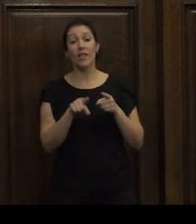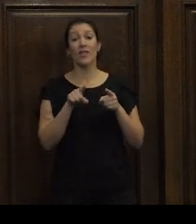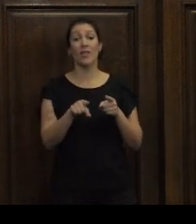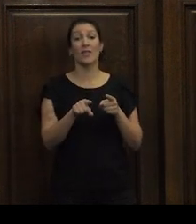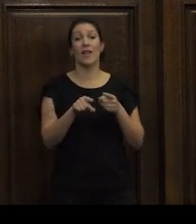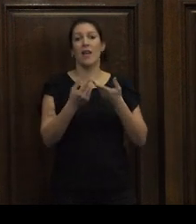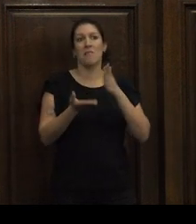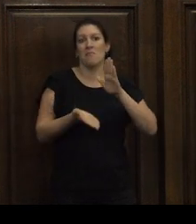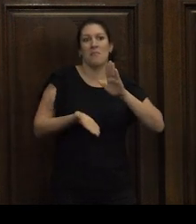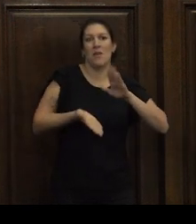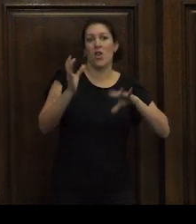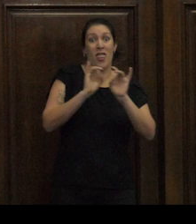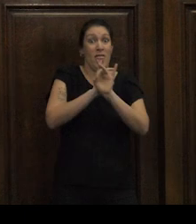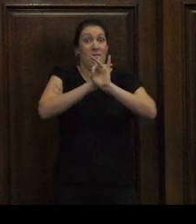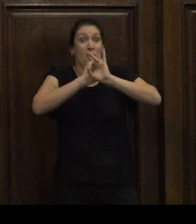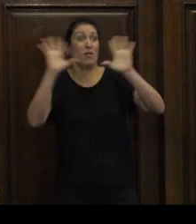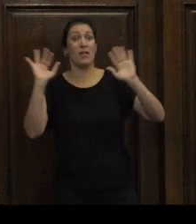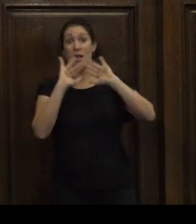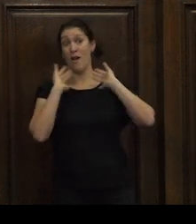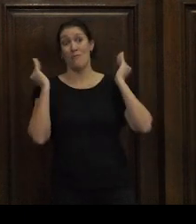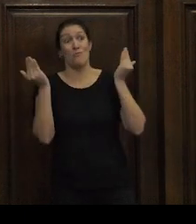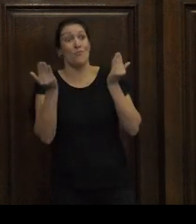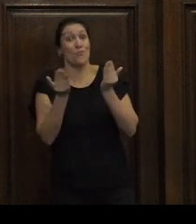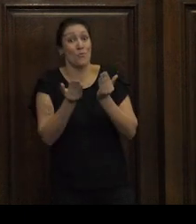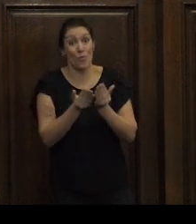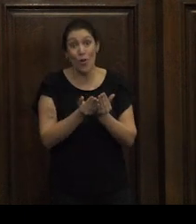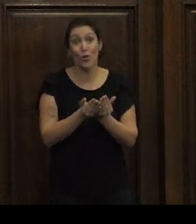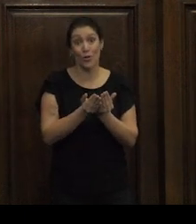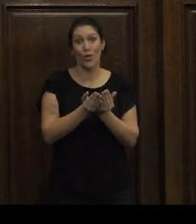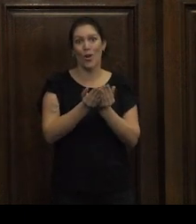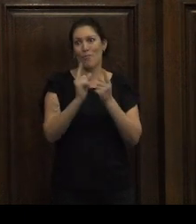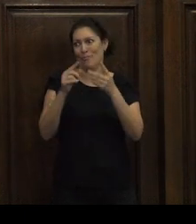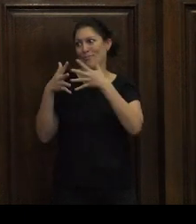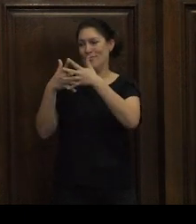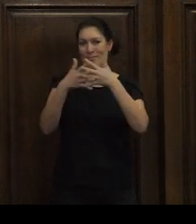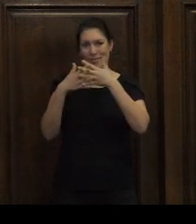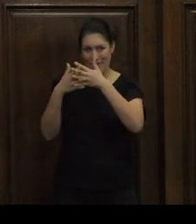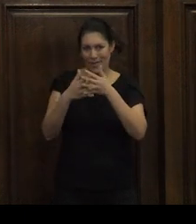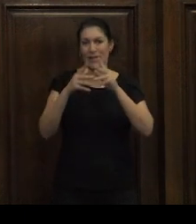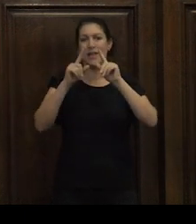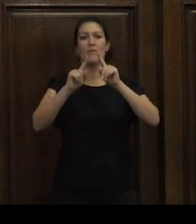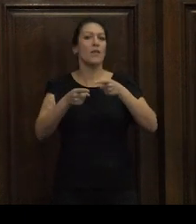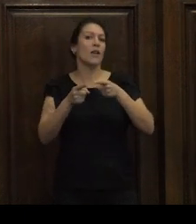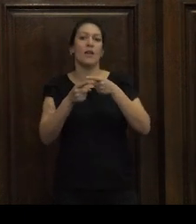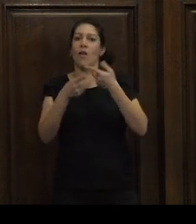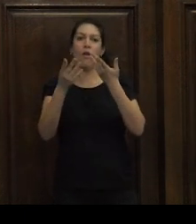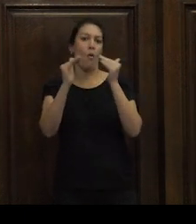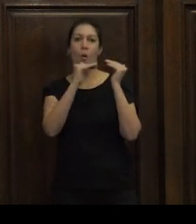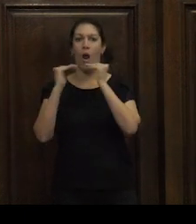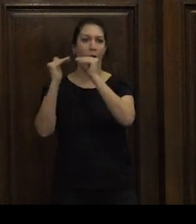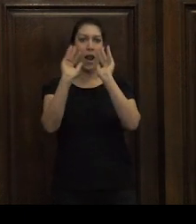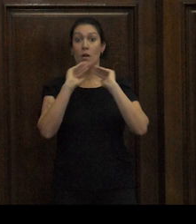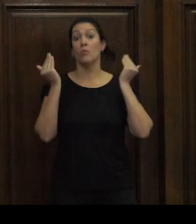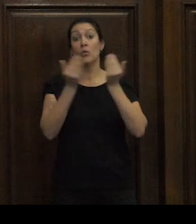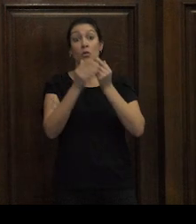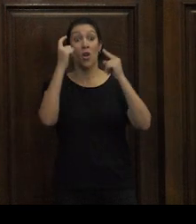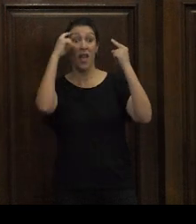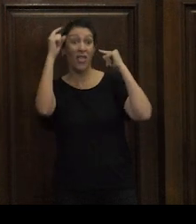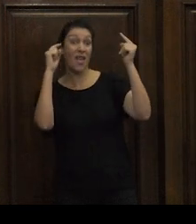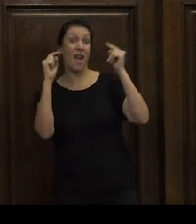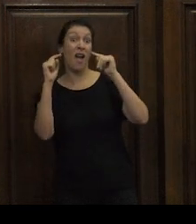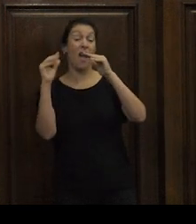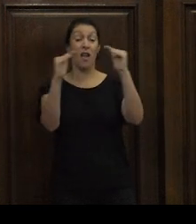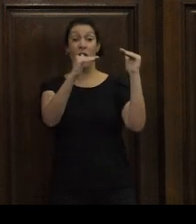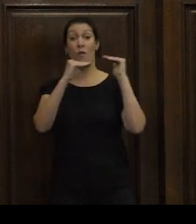Entonces, digamos que incluso en la mayor democracia del mundo, como le gusta o le gustaba definirse a Estados Unidos, pero allí como en todas partes, las ideas